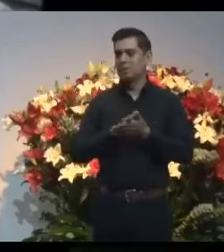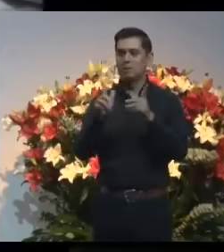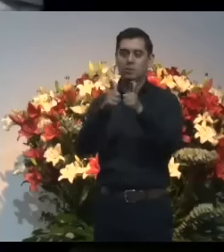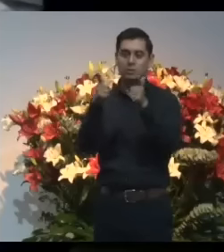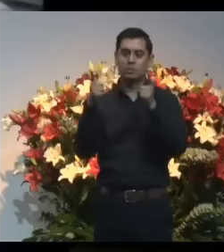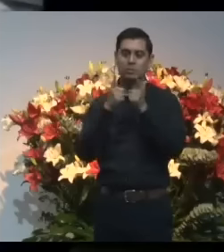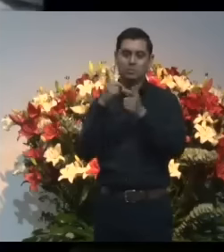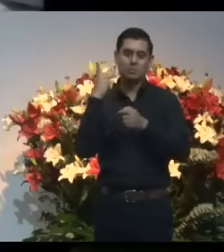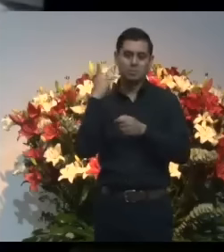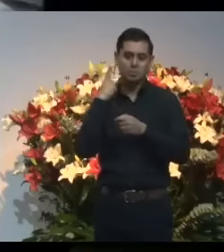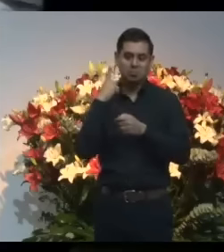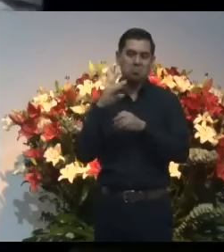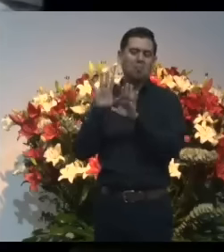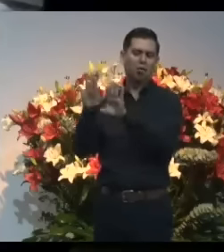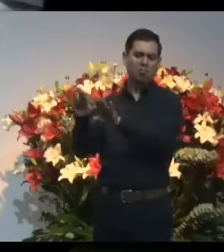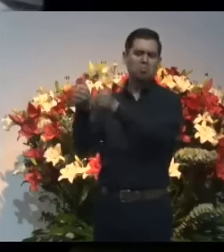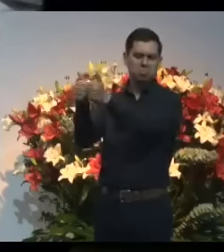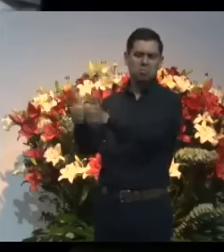que estar.